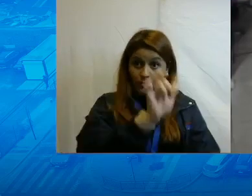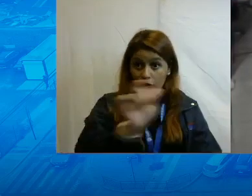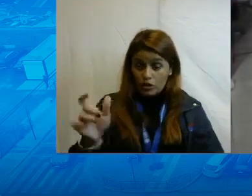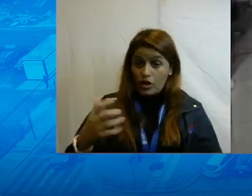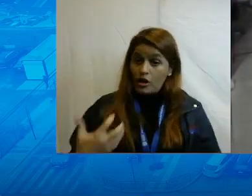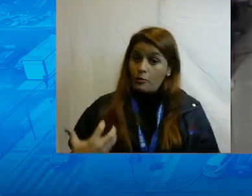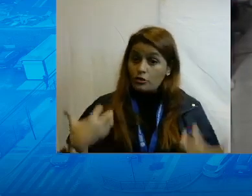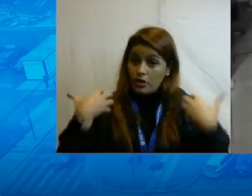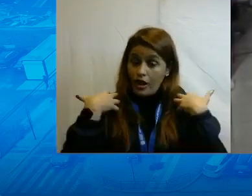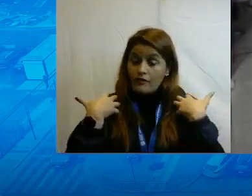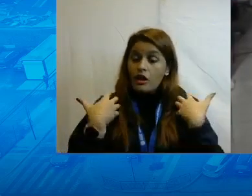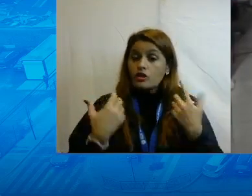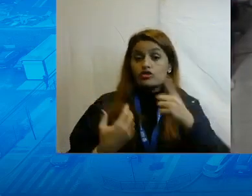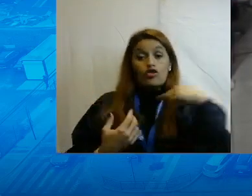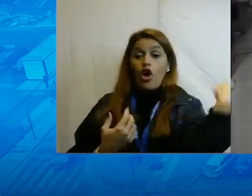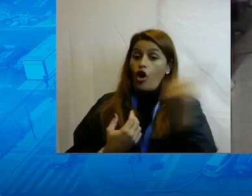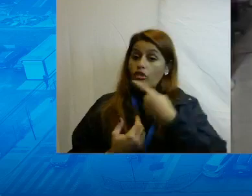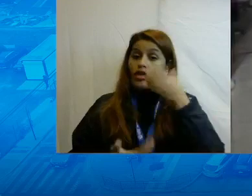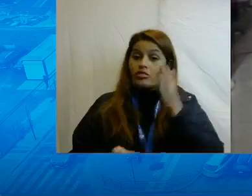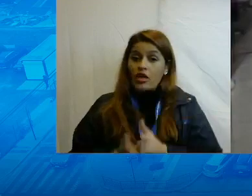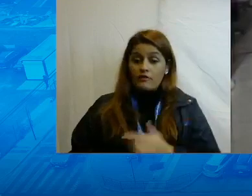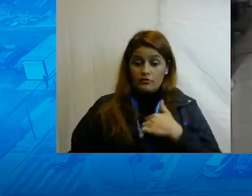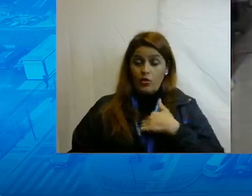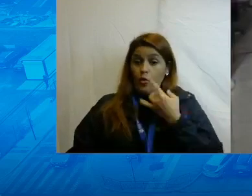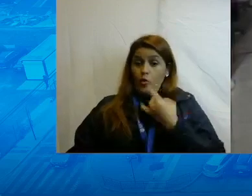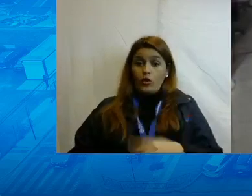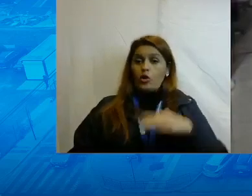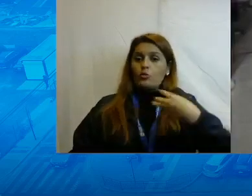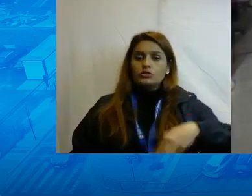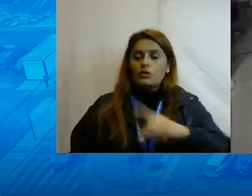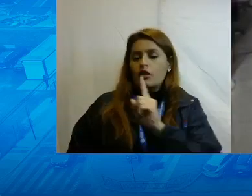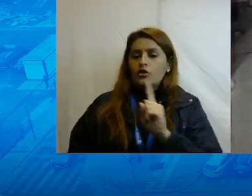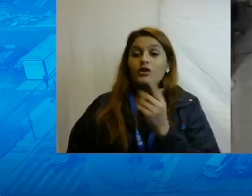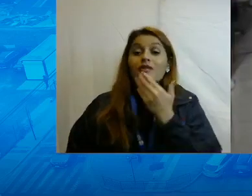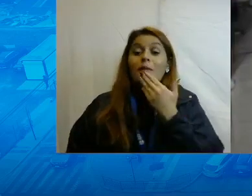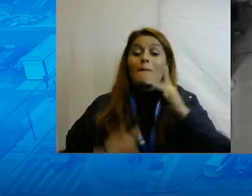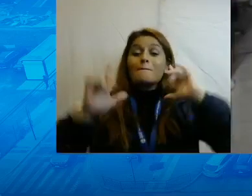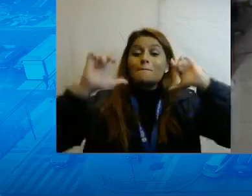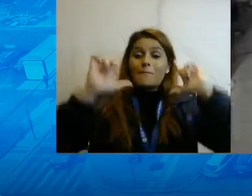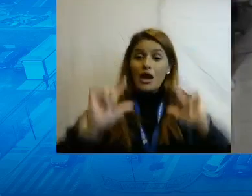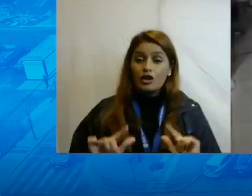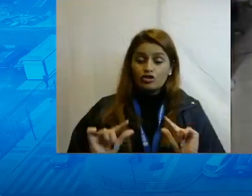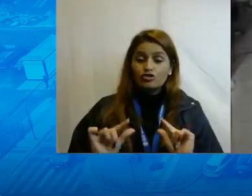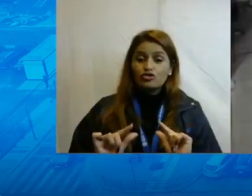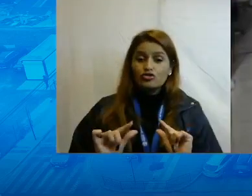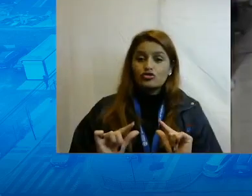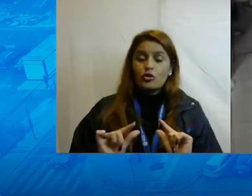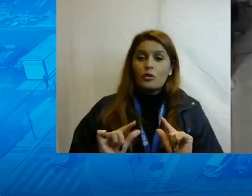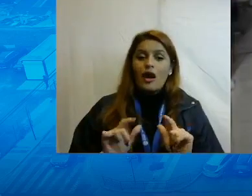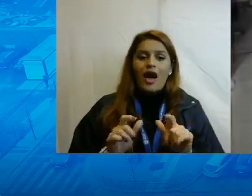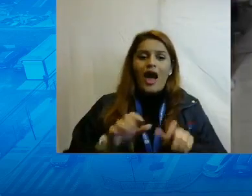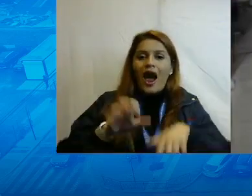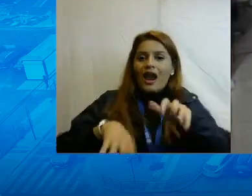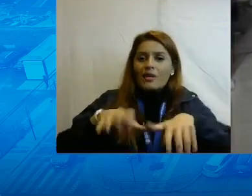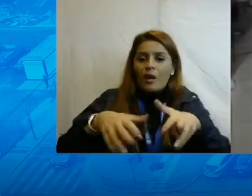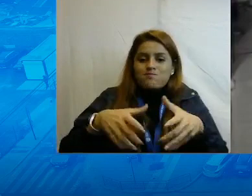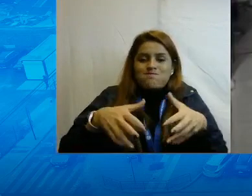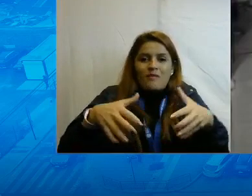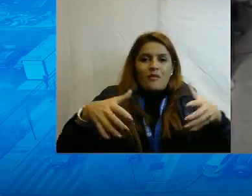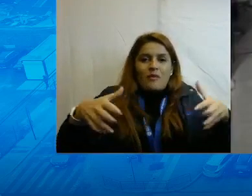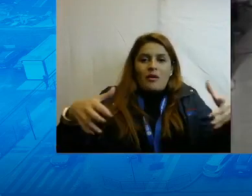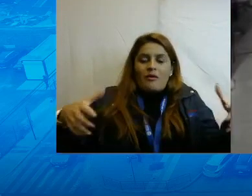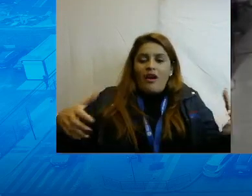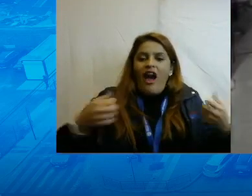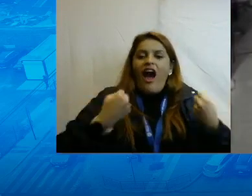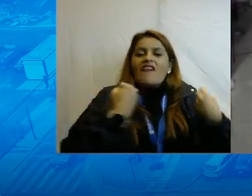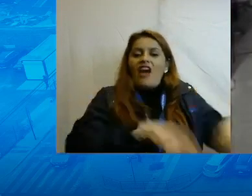una responsabilidad de toda la comunidad, no solo el municipio, sino que también podamos disminuir la cantidad de población, la población de